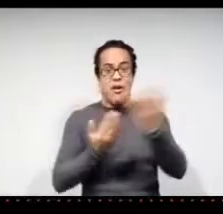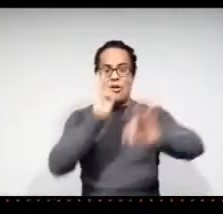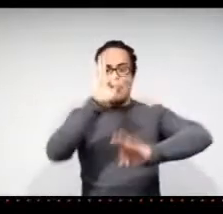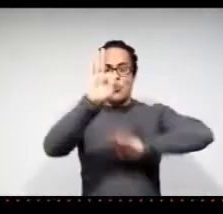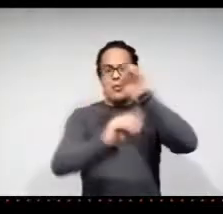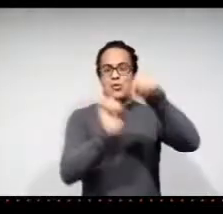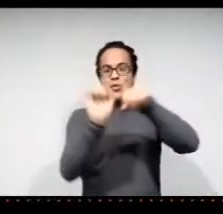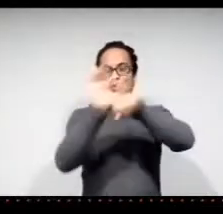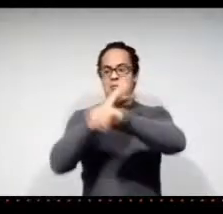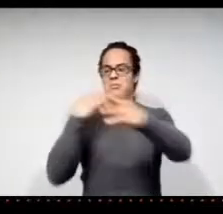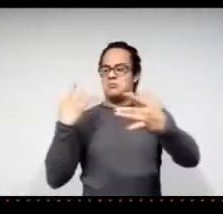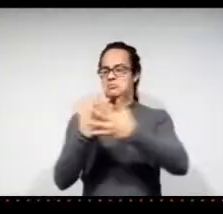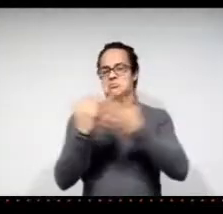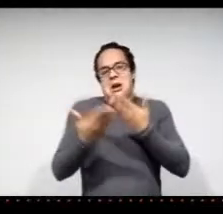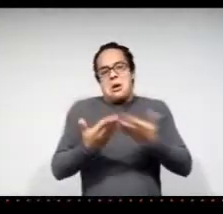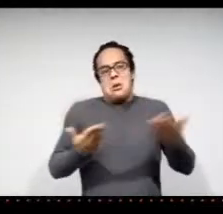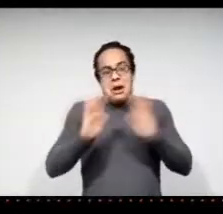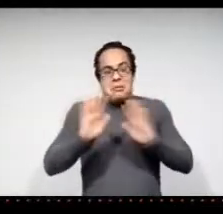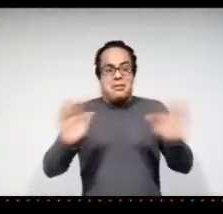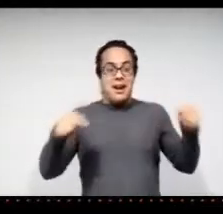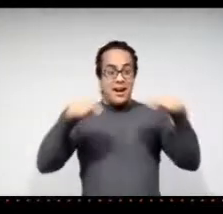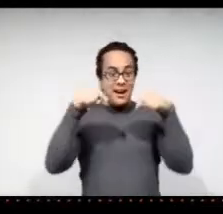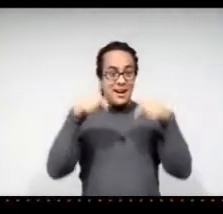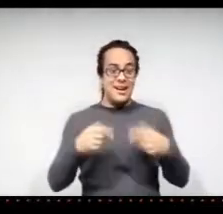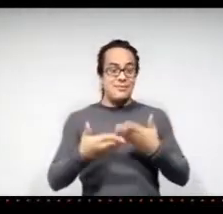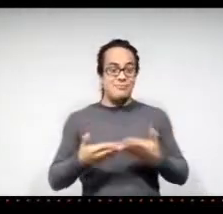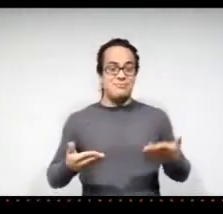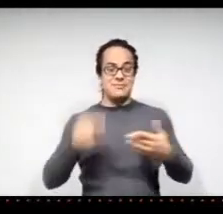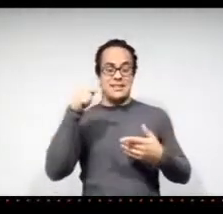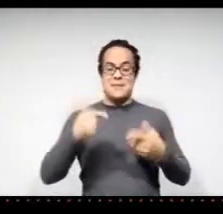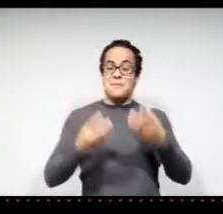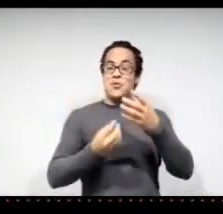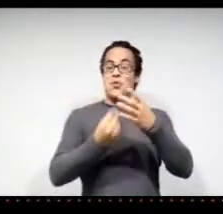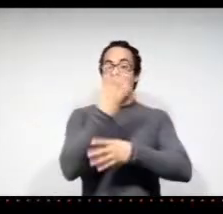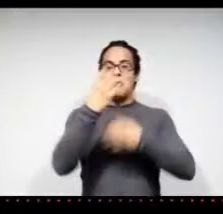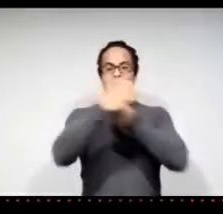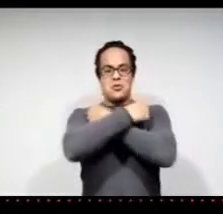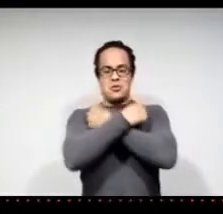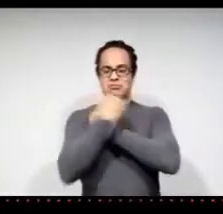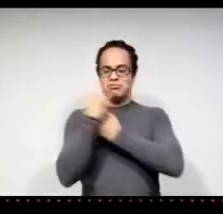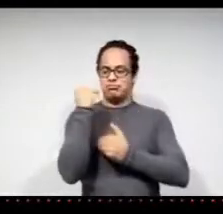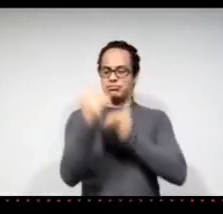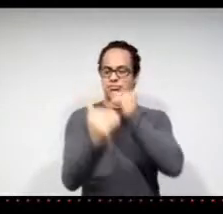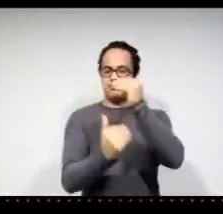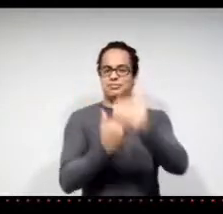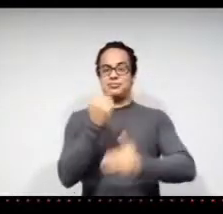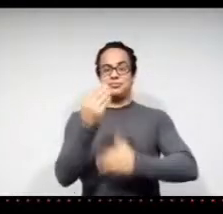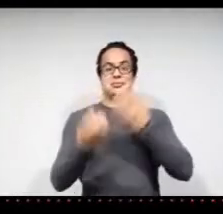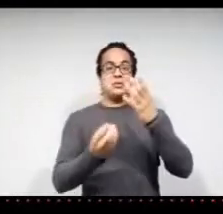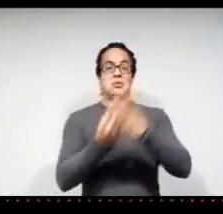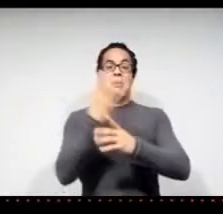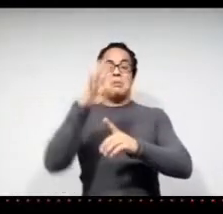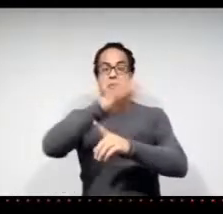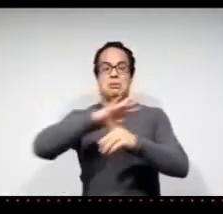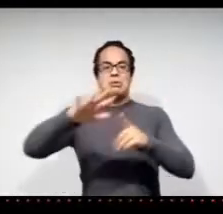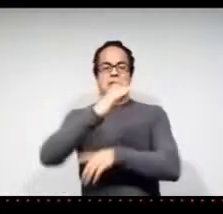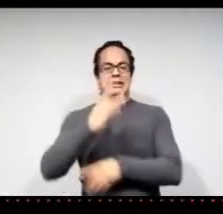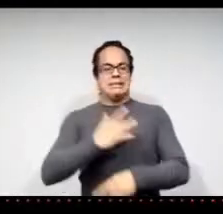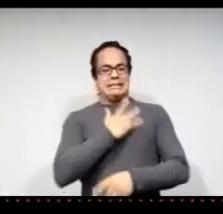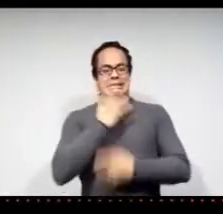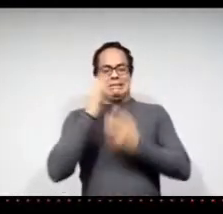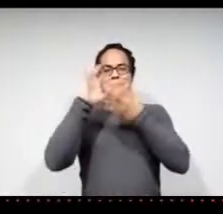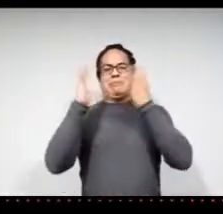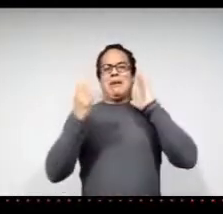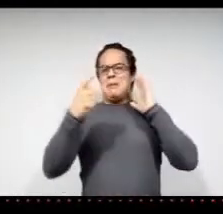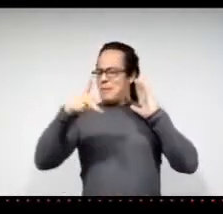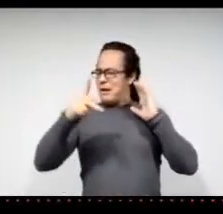empezando el nuevo ciclo escolar en esta realidad que nos tiene de cabeza y esperemos encontrar